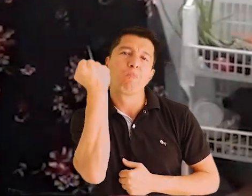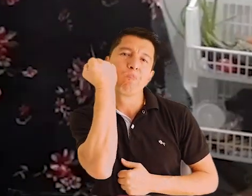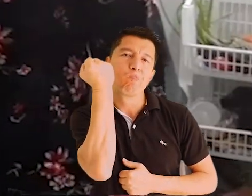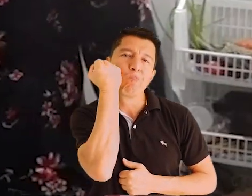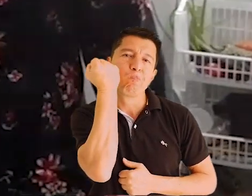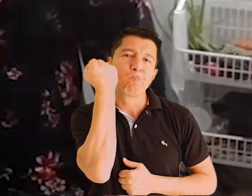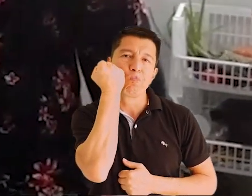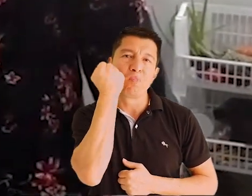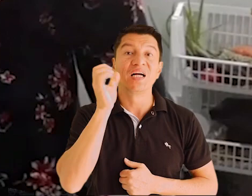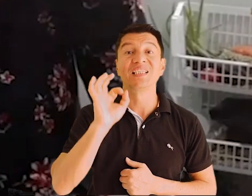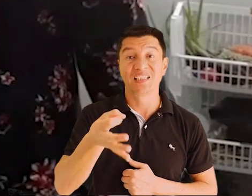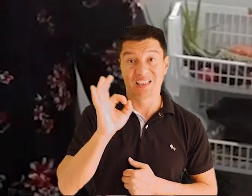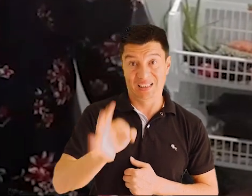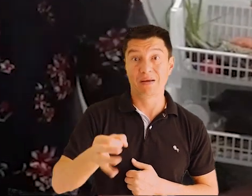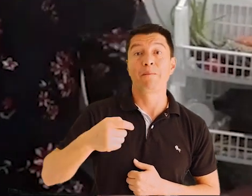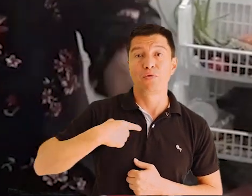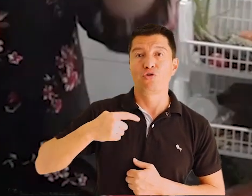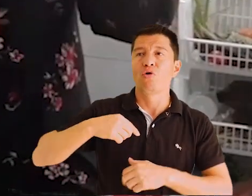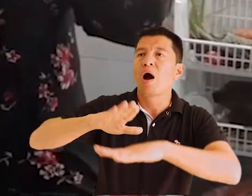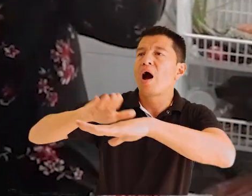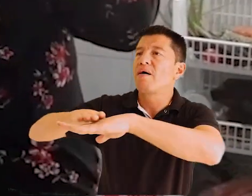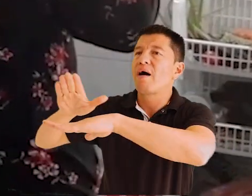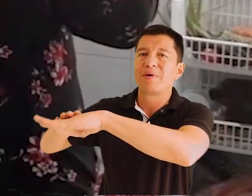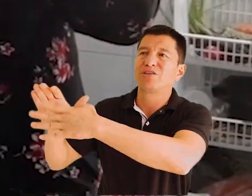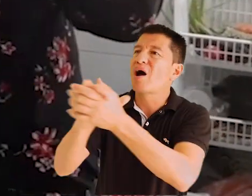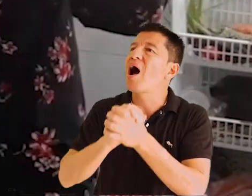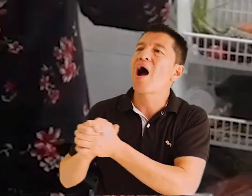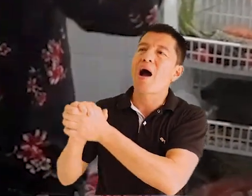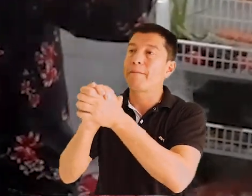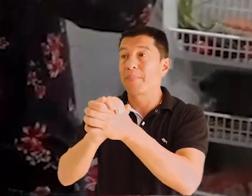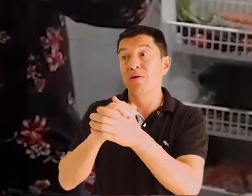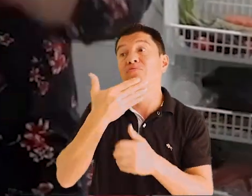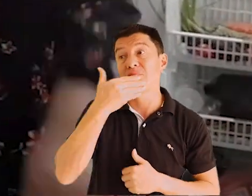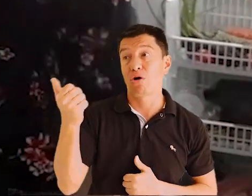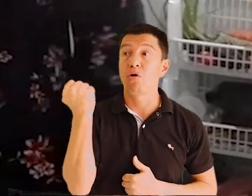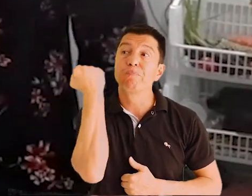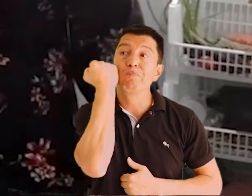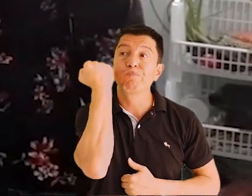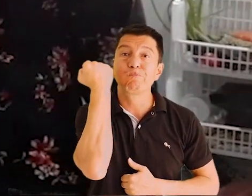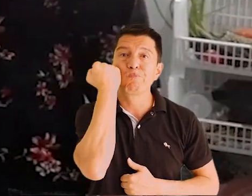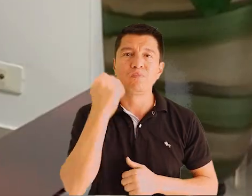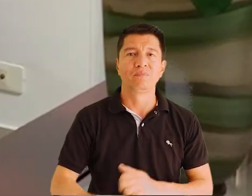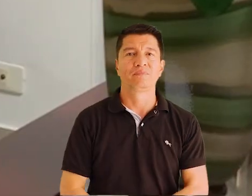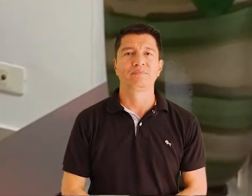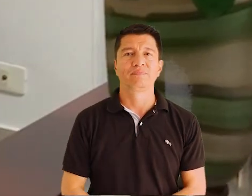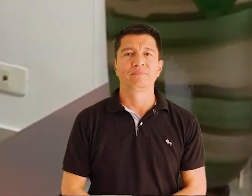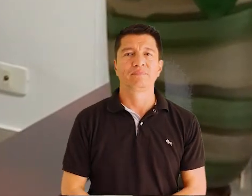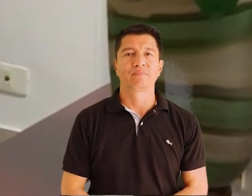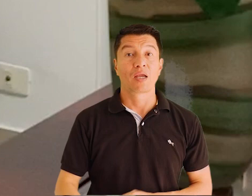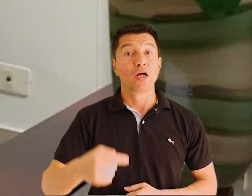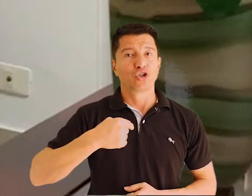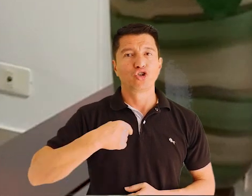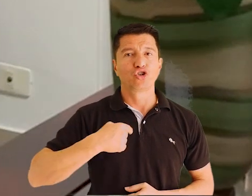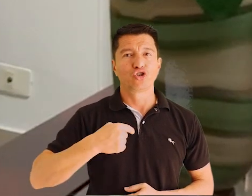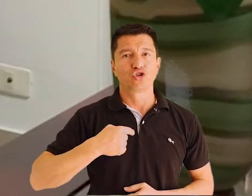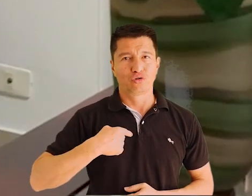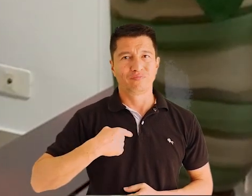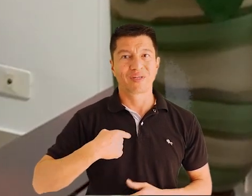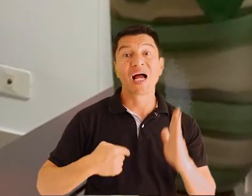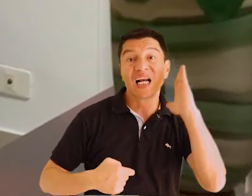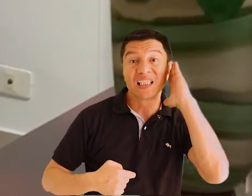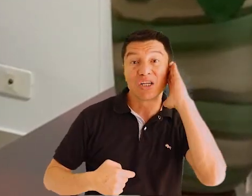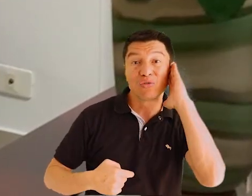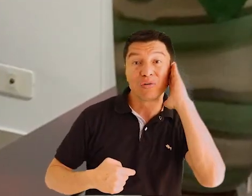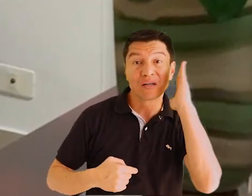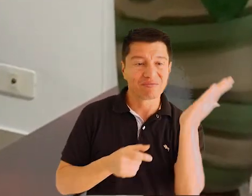gas. Siempre les recomiendo a mis conocidos hacerlo para disminuir los consumos. Cuando termino de cargar la